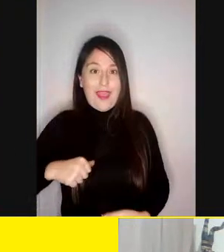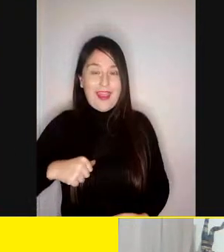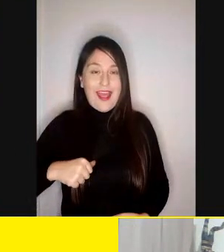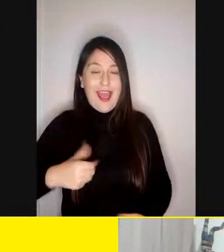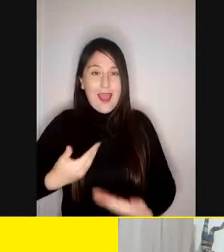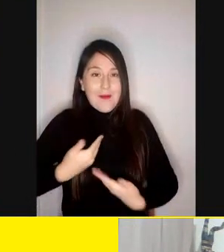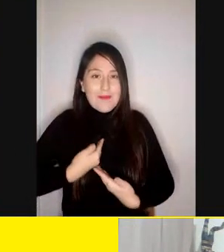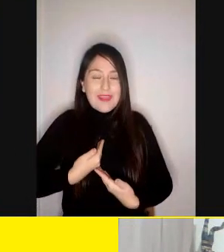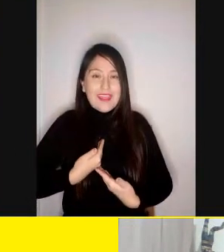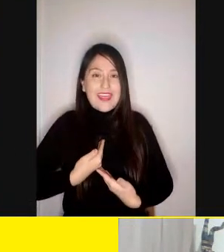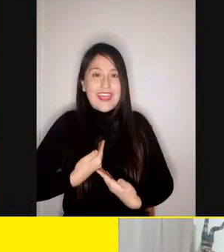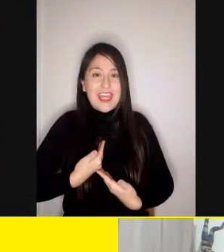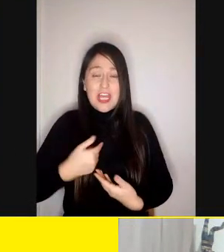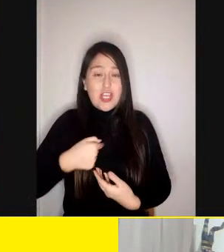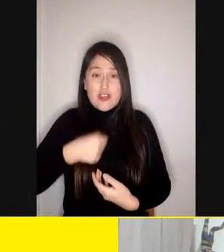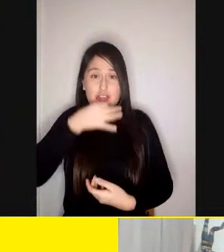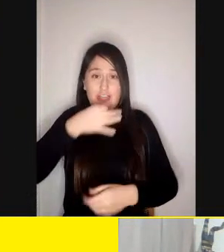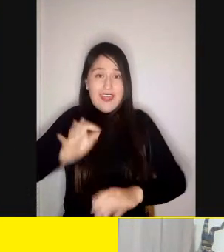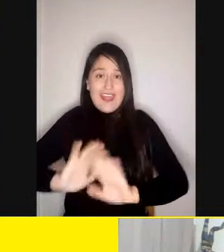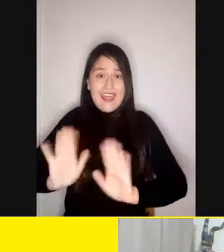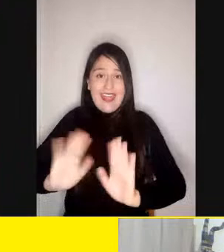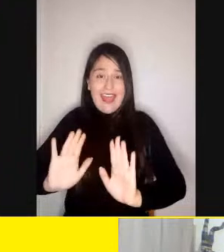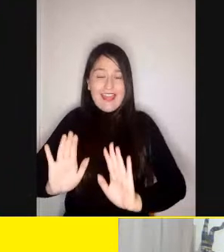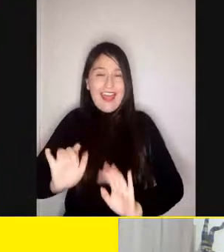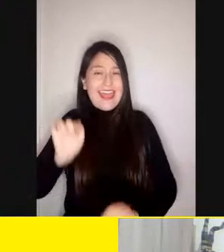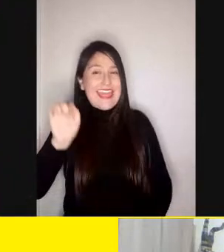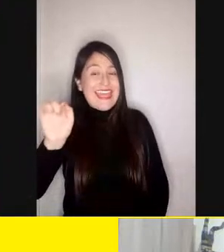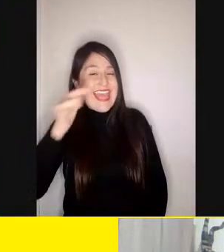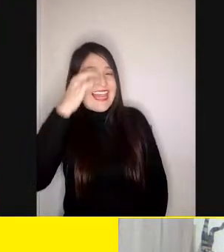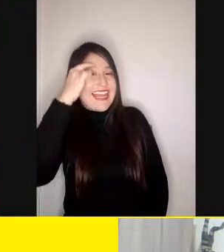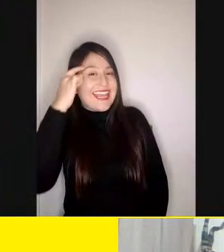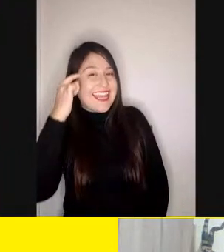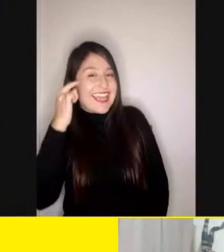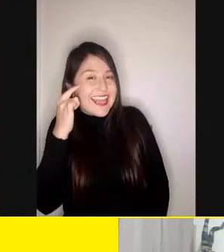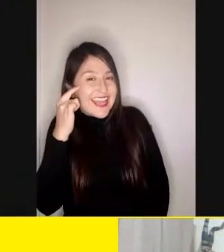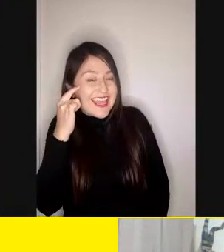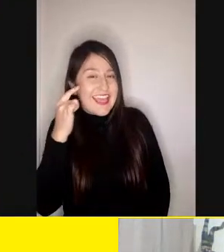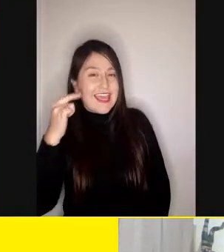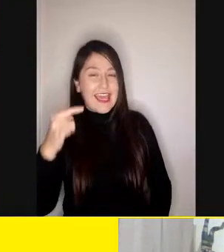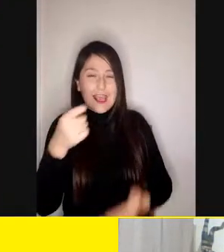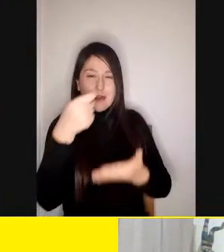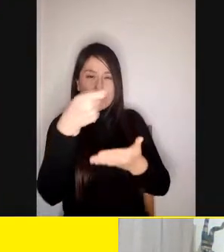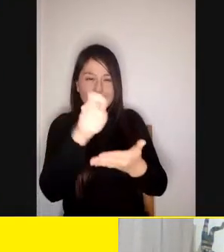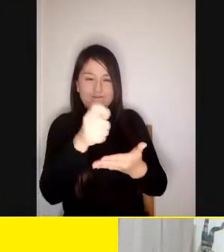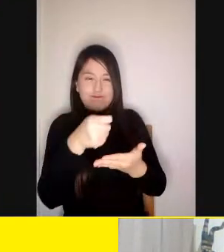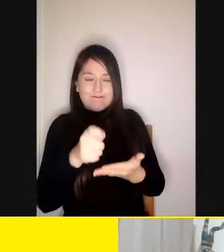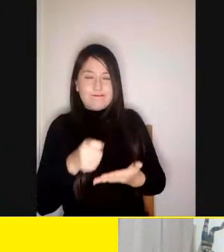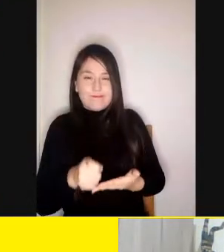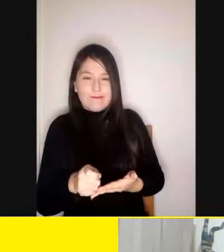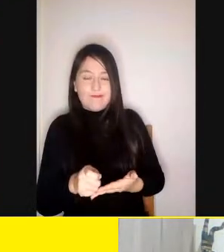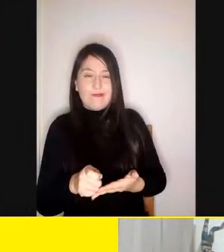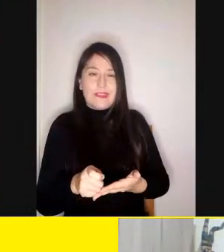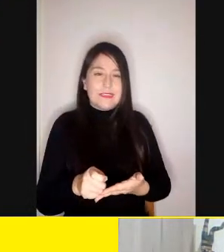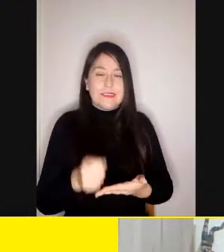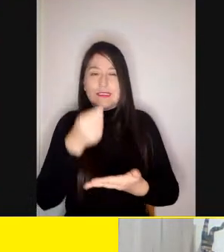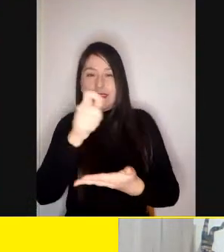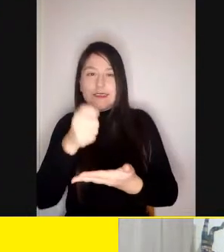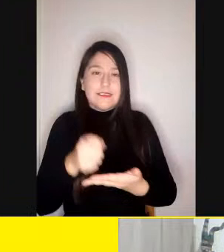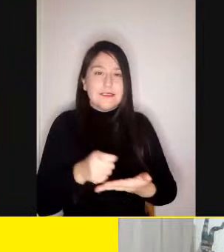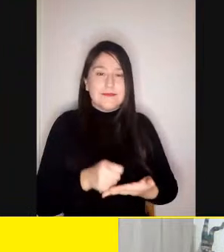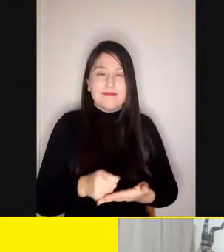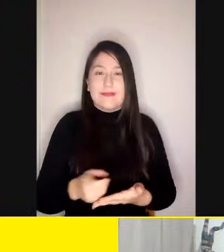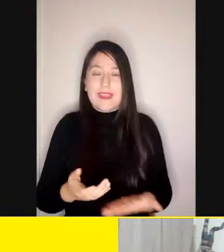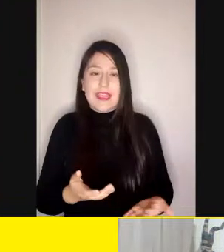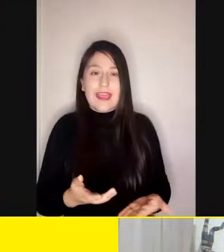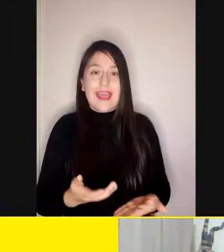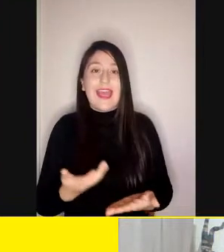respecto de lo que a mí me había sucedido, y él intuye, y él hace el diagnóstico, e interviene hasta que logra